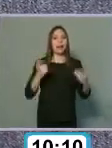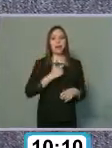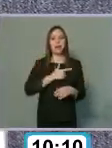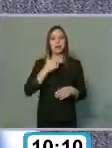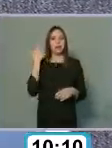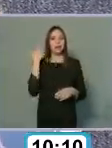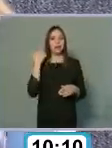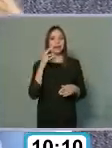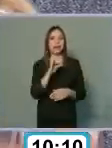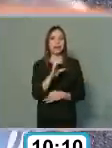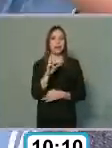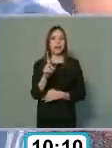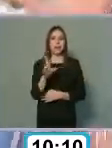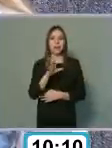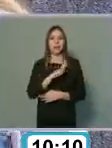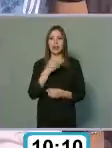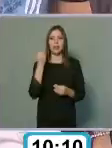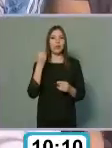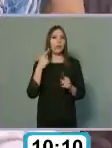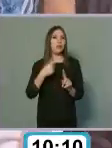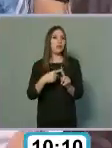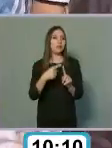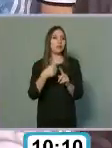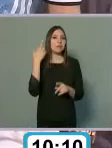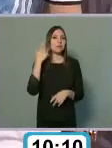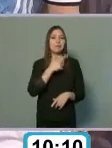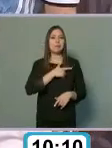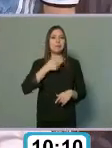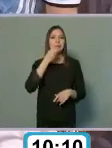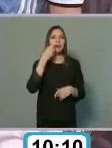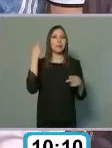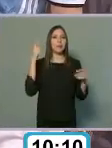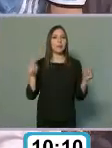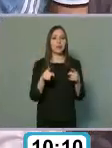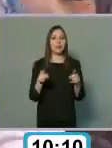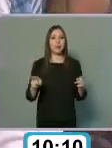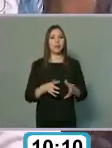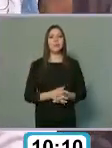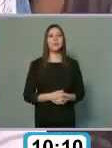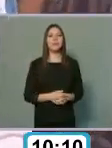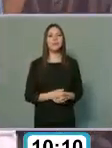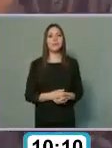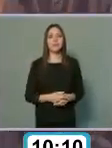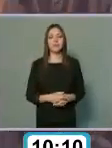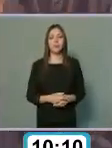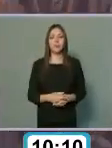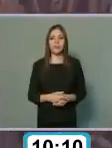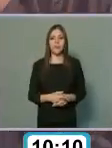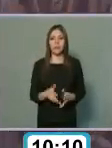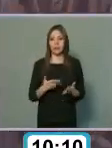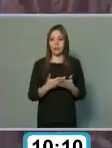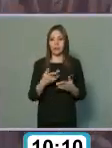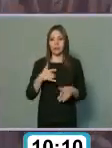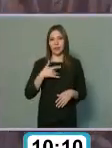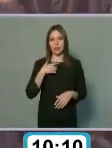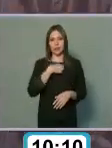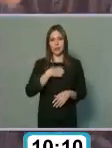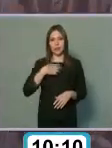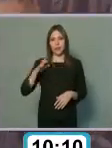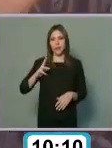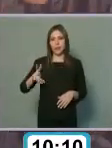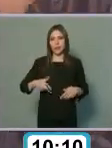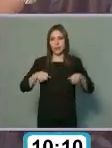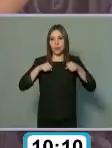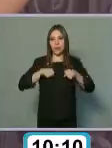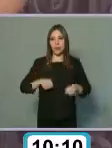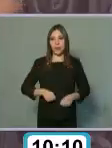es un disco lleno de energía, de ritmo. Y bueno, orgullosamente pues traes tu playera argentina. Firmada por